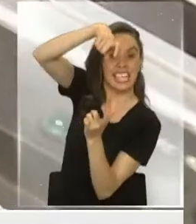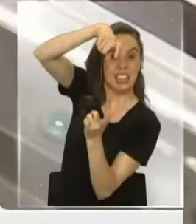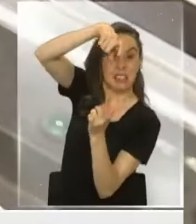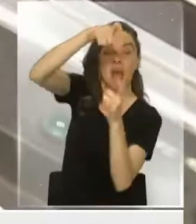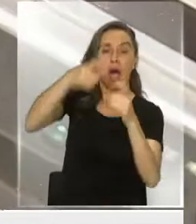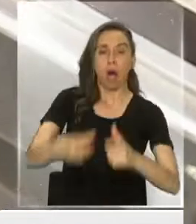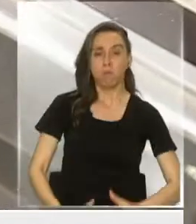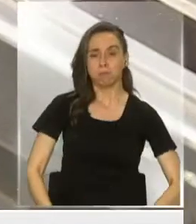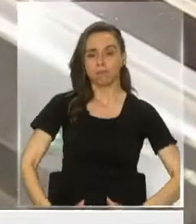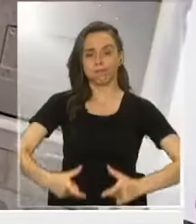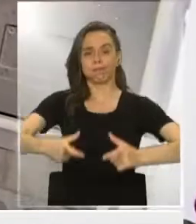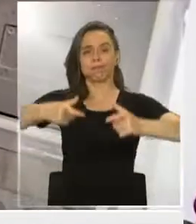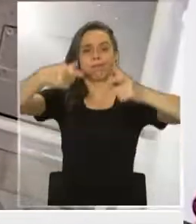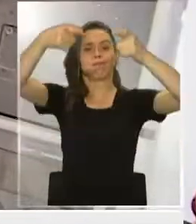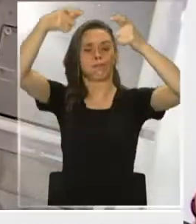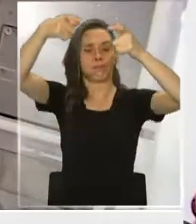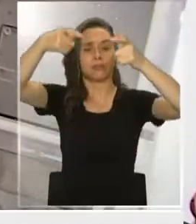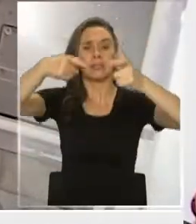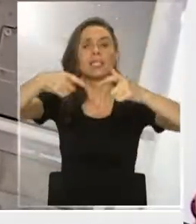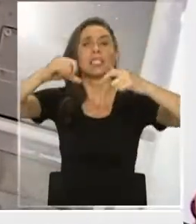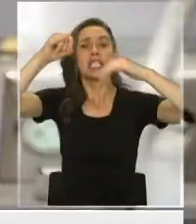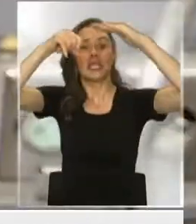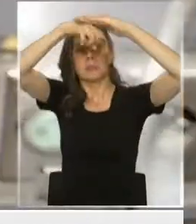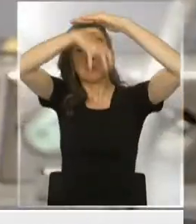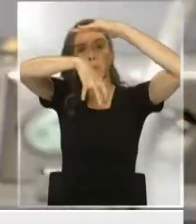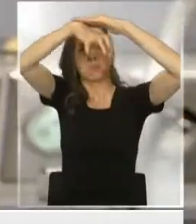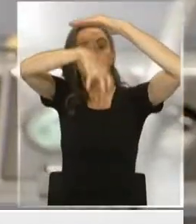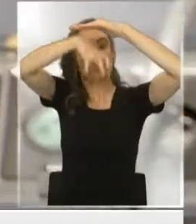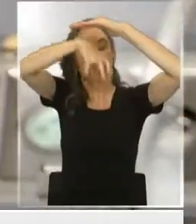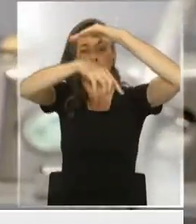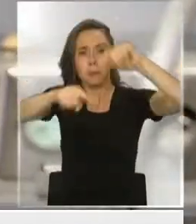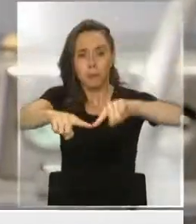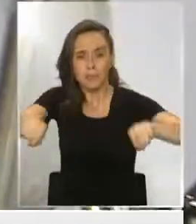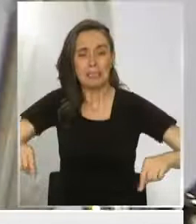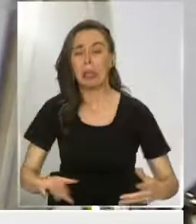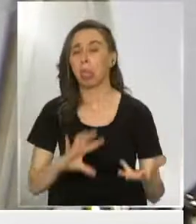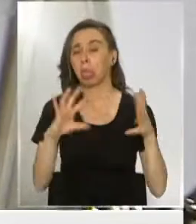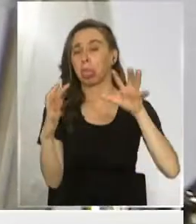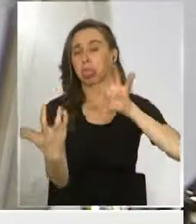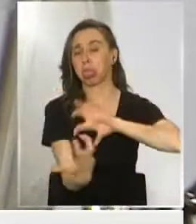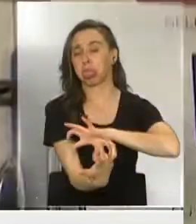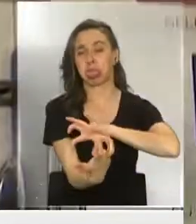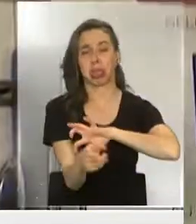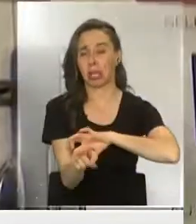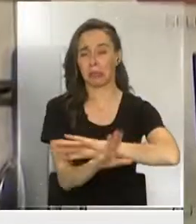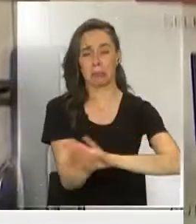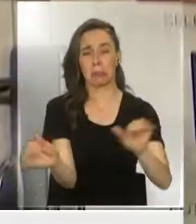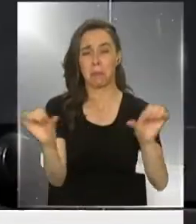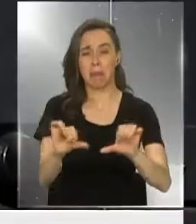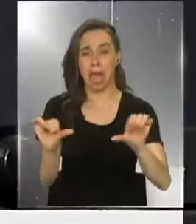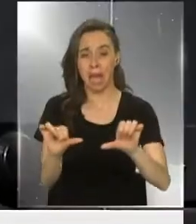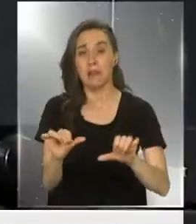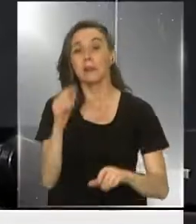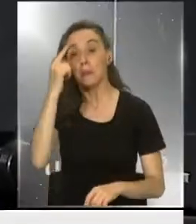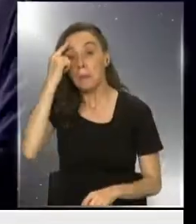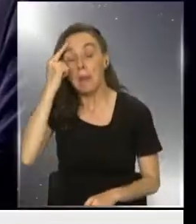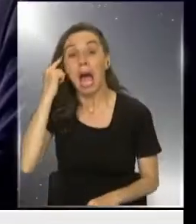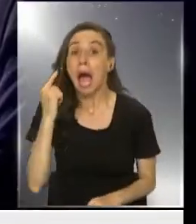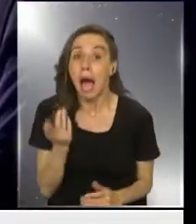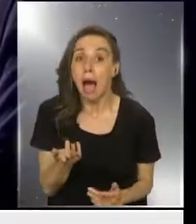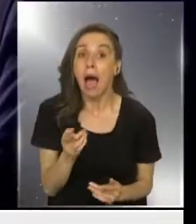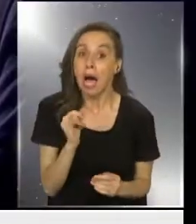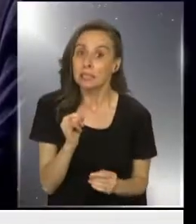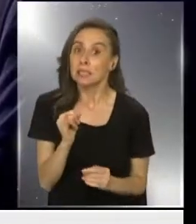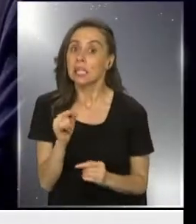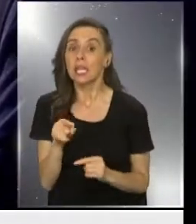apiladas nomás. Y se llovía el estudio. Era un desastre. Claro, estaba en pésimas condiciones, pero sí